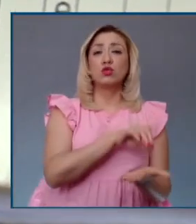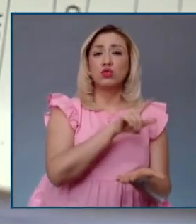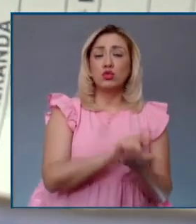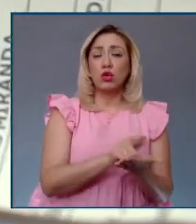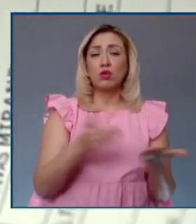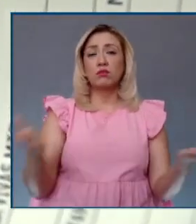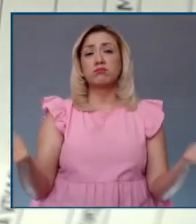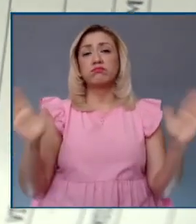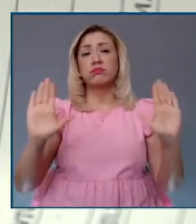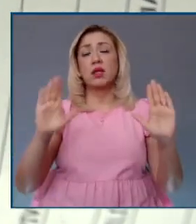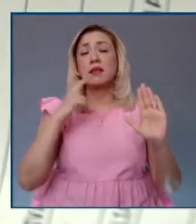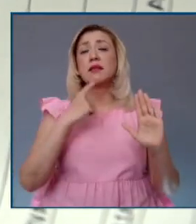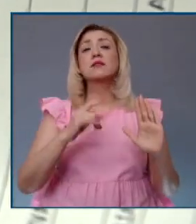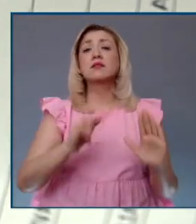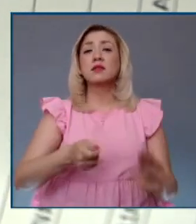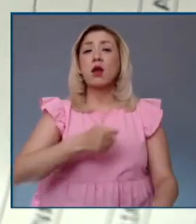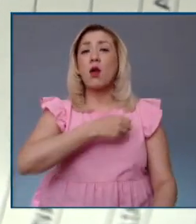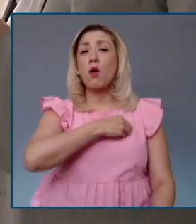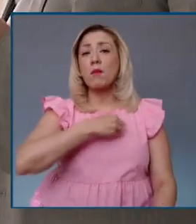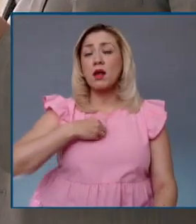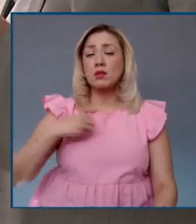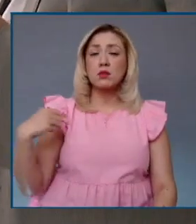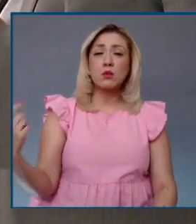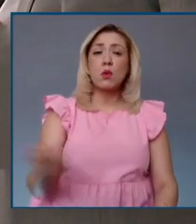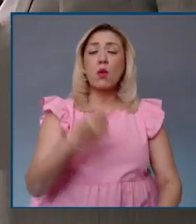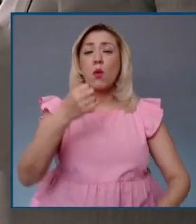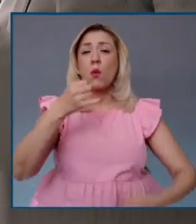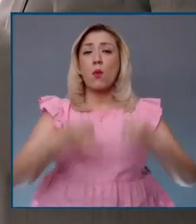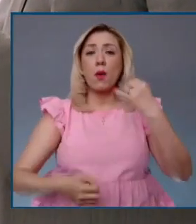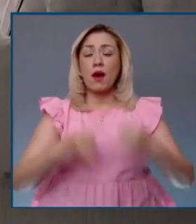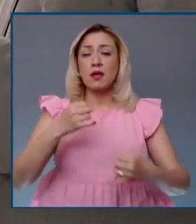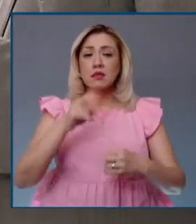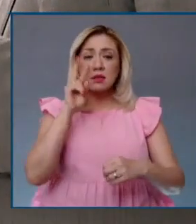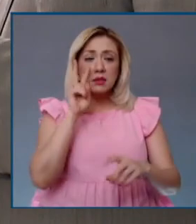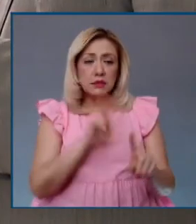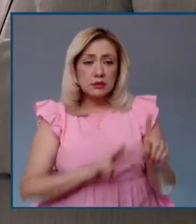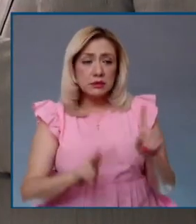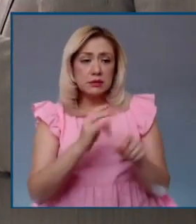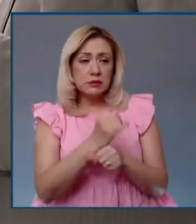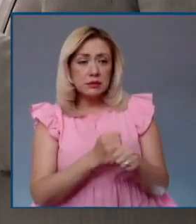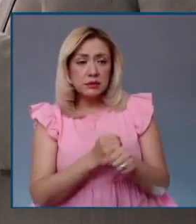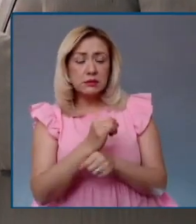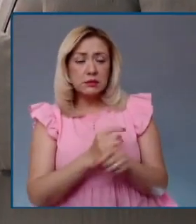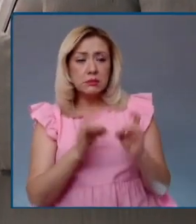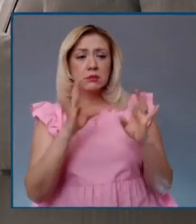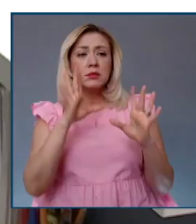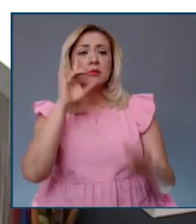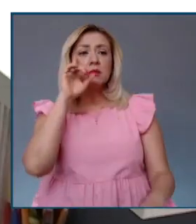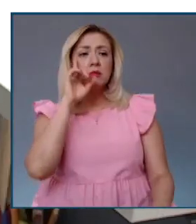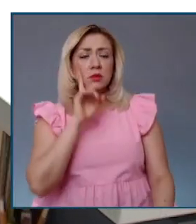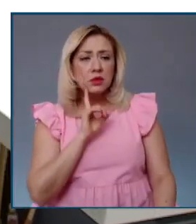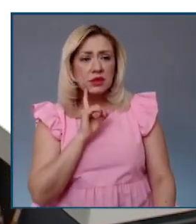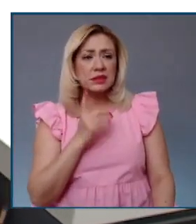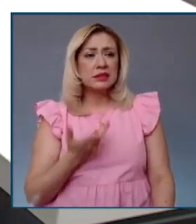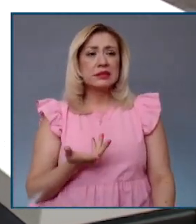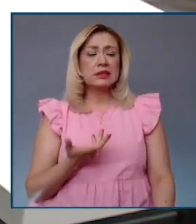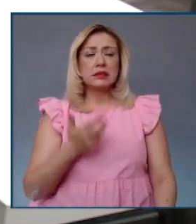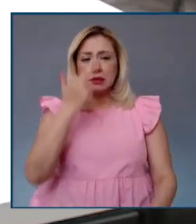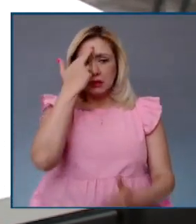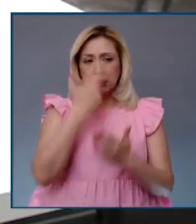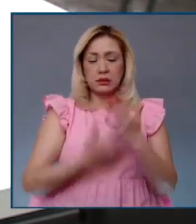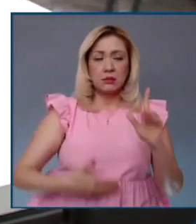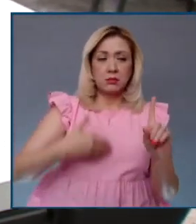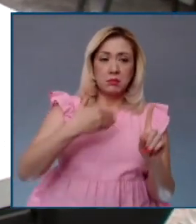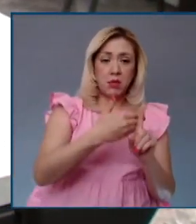de justicia están obligados a utilizar esta metodología en casos que involucran a mujeres, ya sea como víctimas o como responsables de